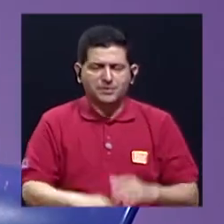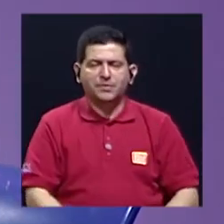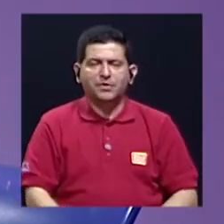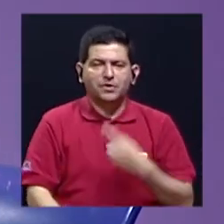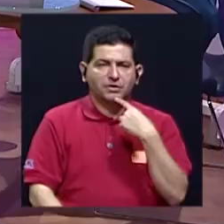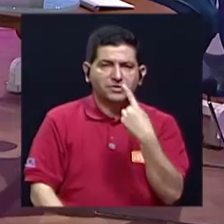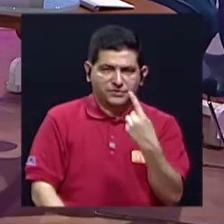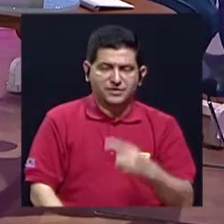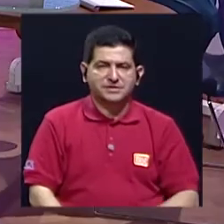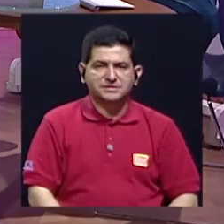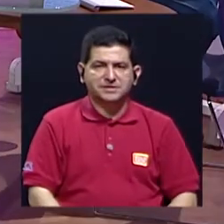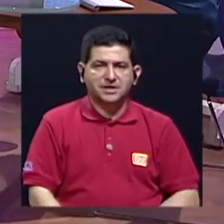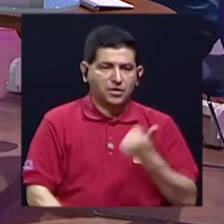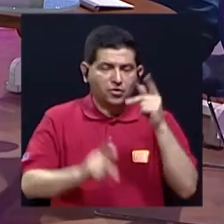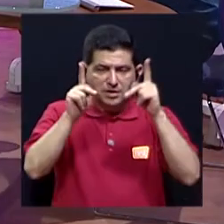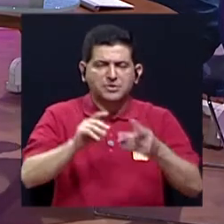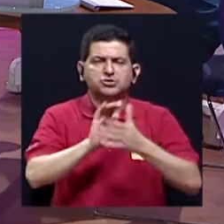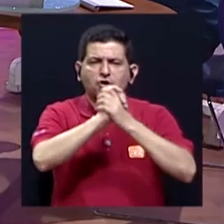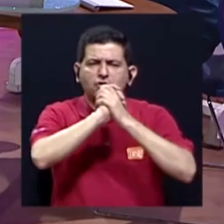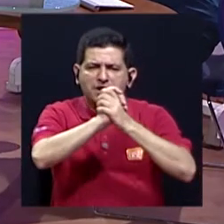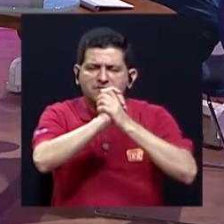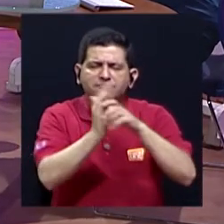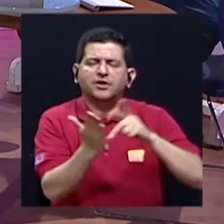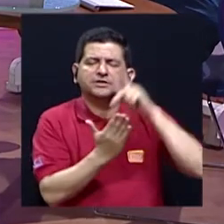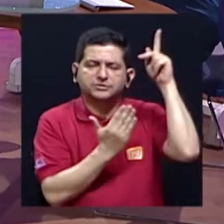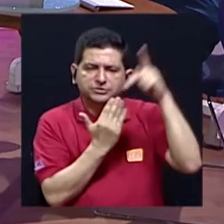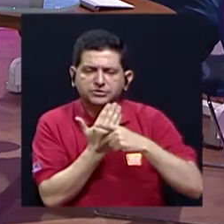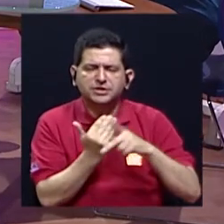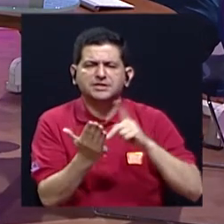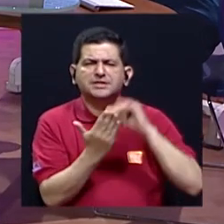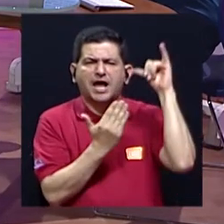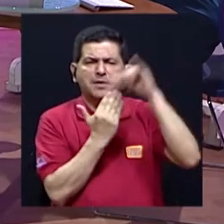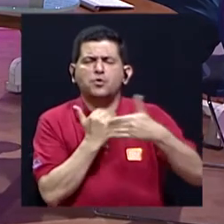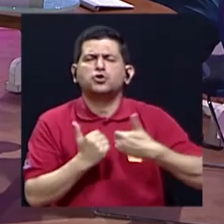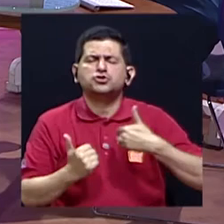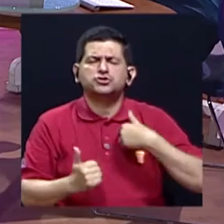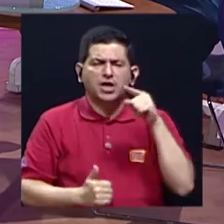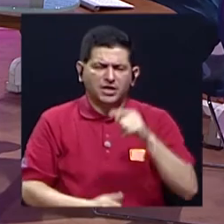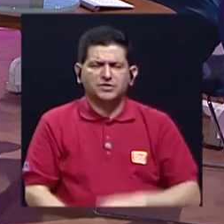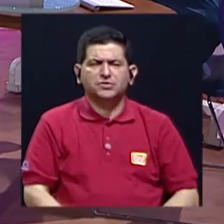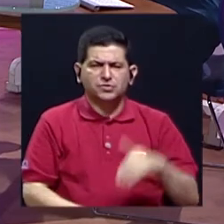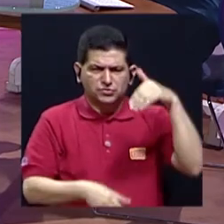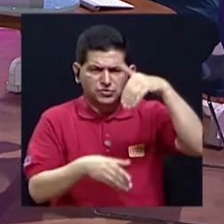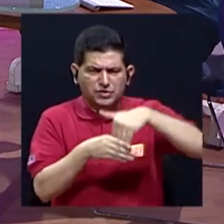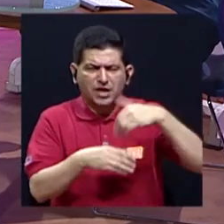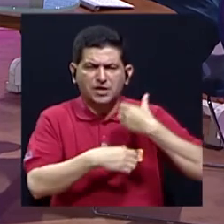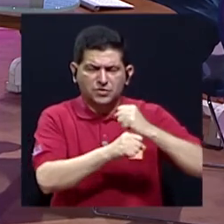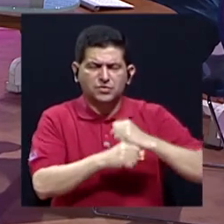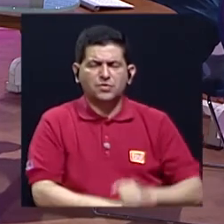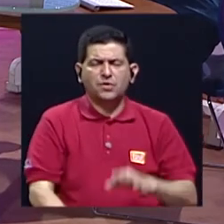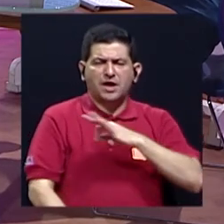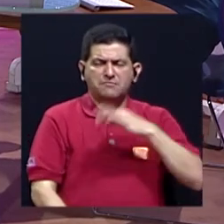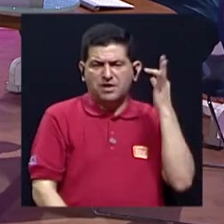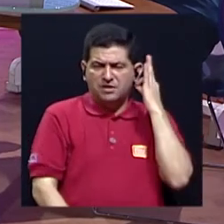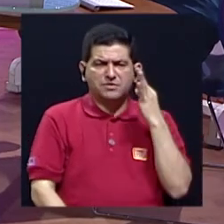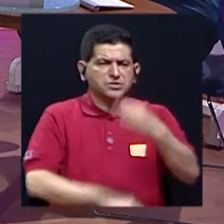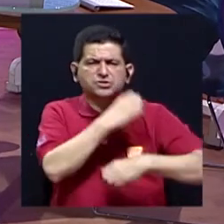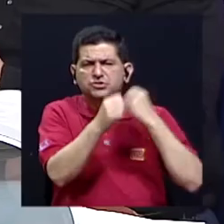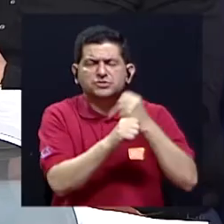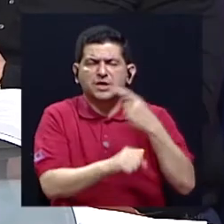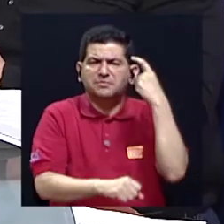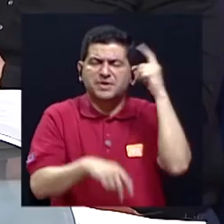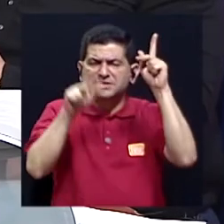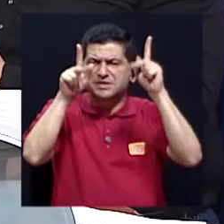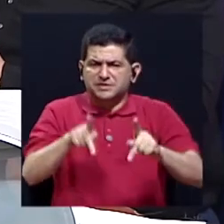Dice televidente, para felicitarlas por el programa, ¿qué proyectos tienen a nivel municipal para el próximo año en favor de las mujeres? ¿Qué piensan de